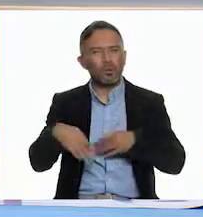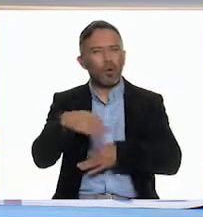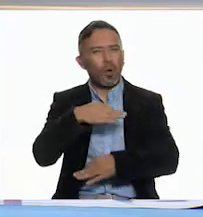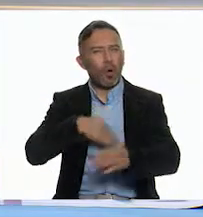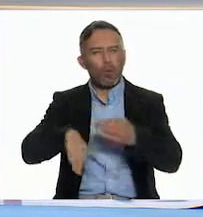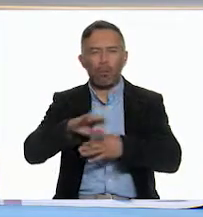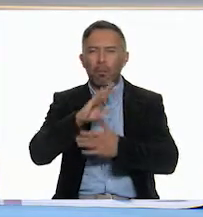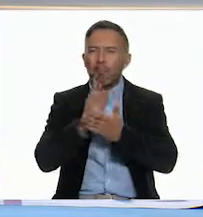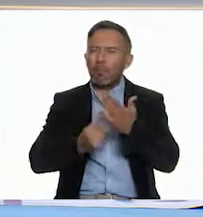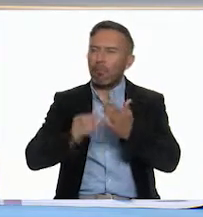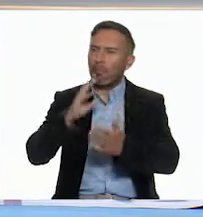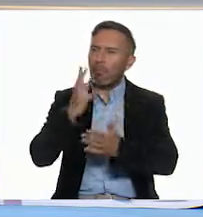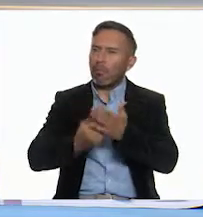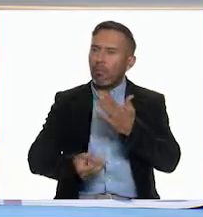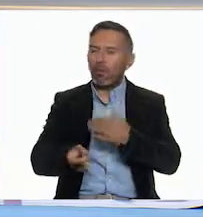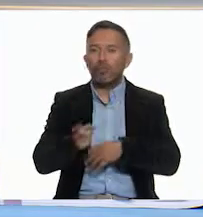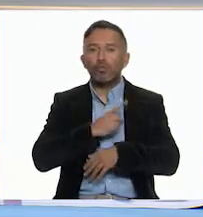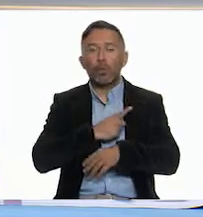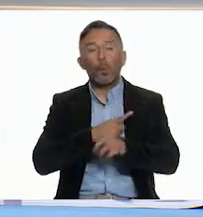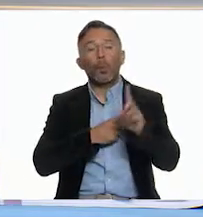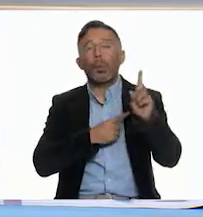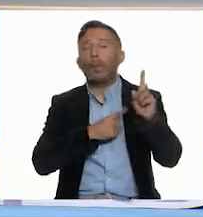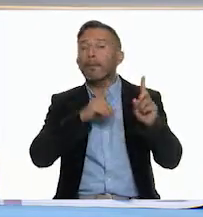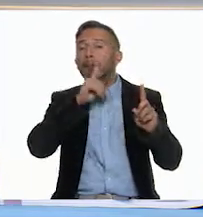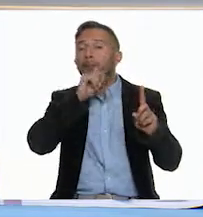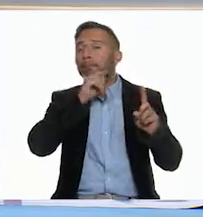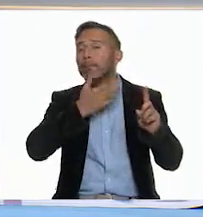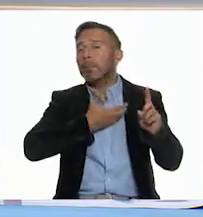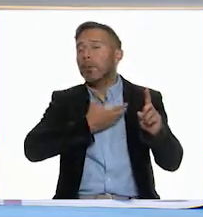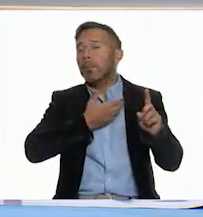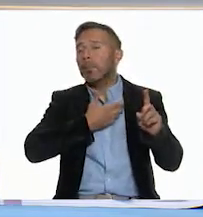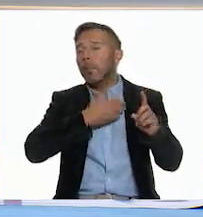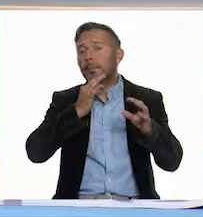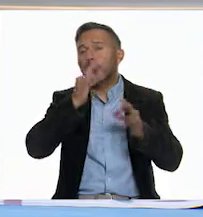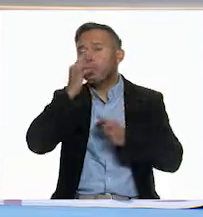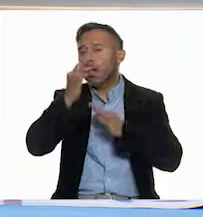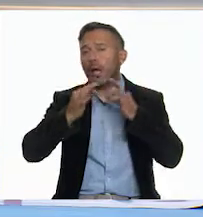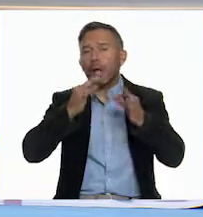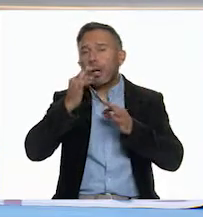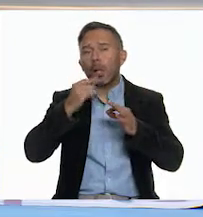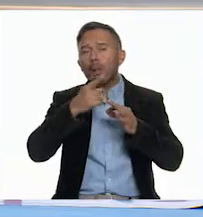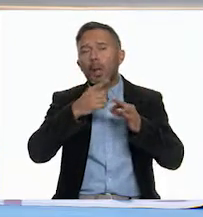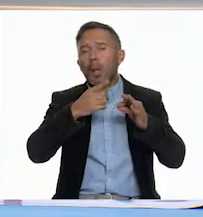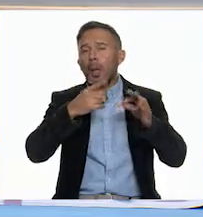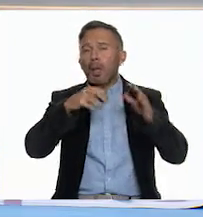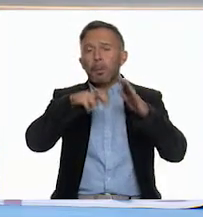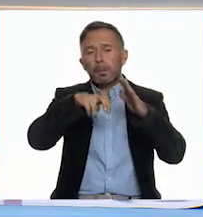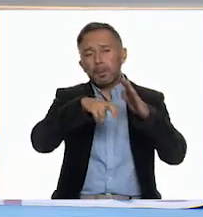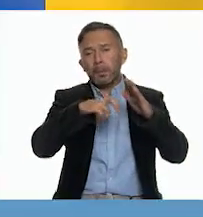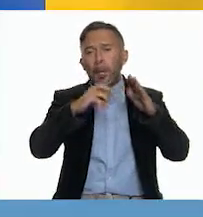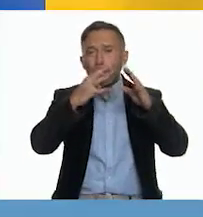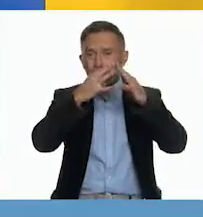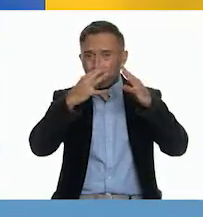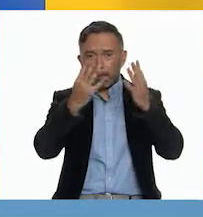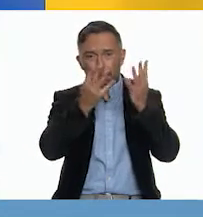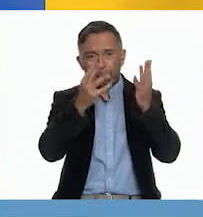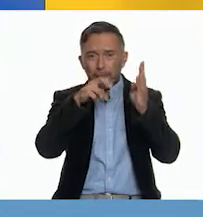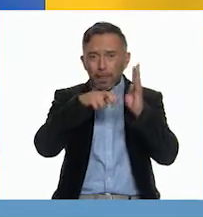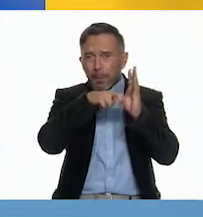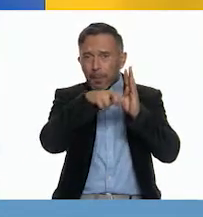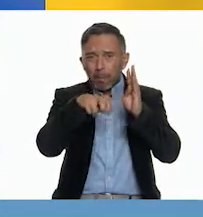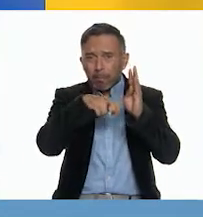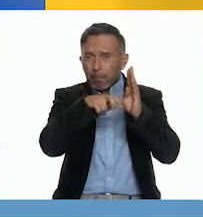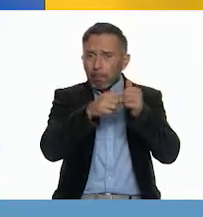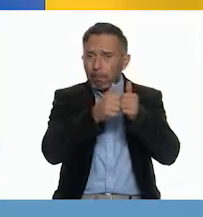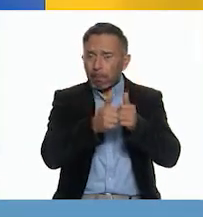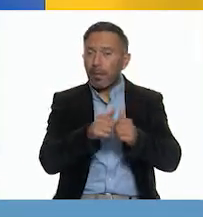Solamente queda una palomita mensajera que se había quedado atrapada en una jaula. Así es, Raulito. El